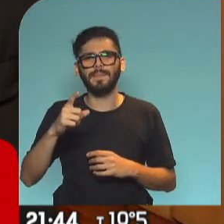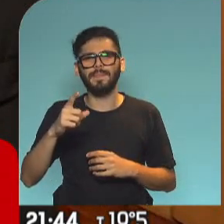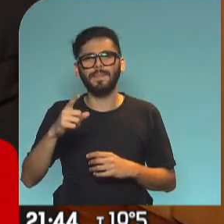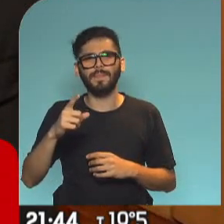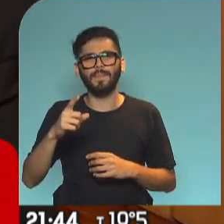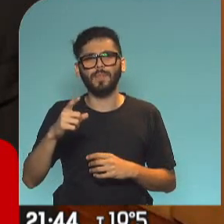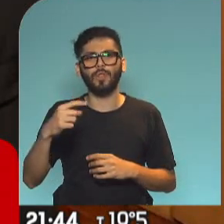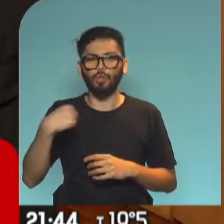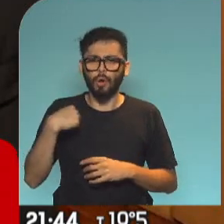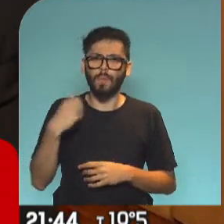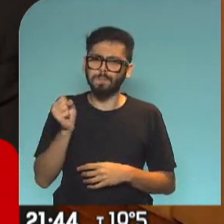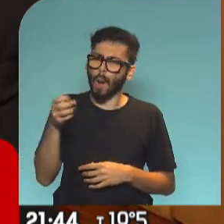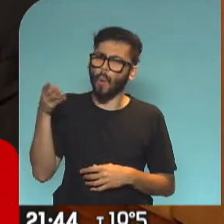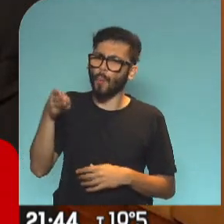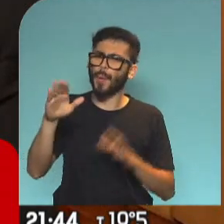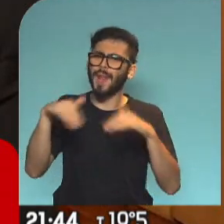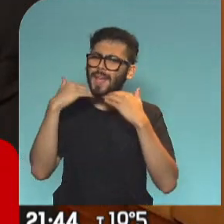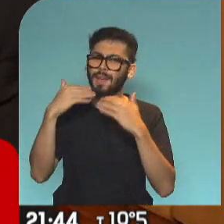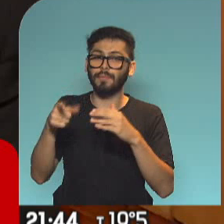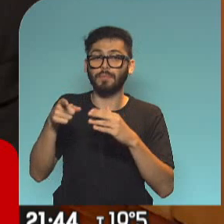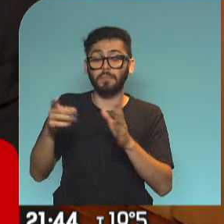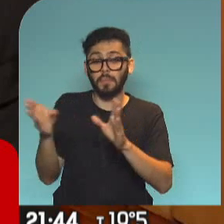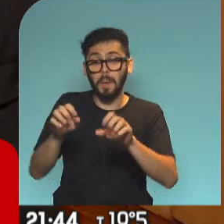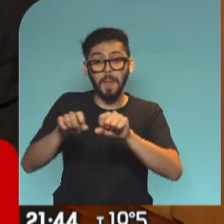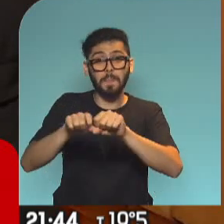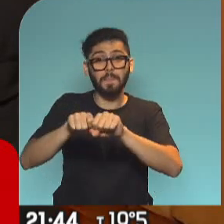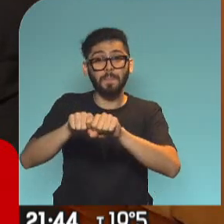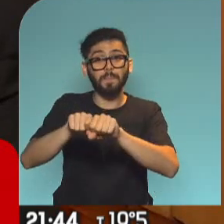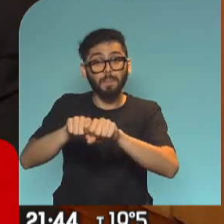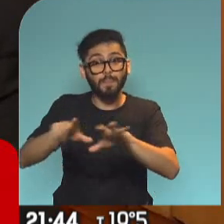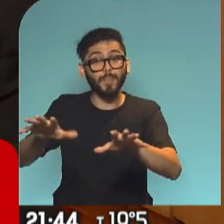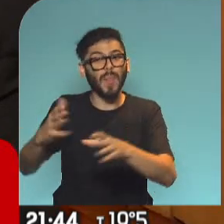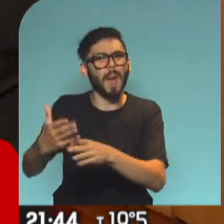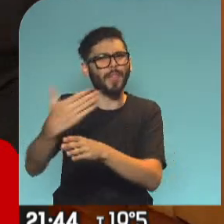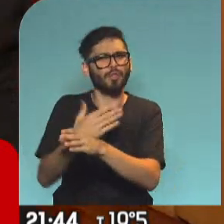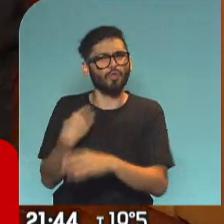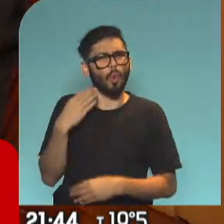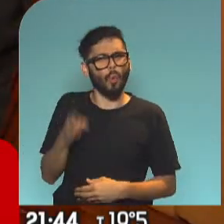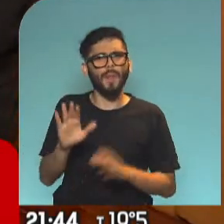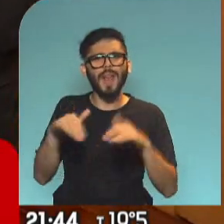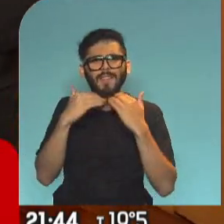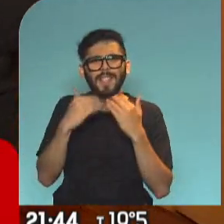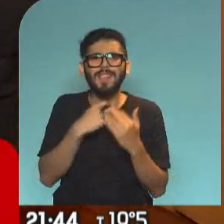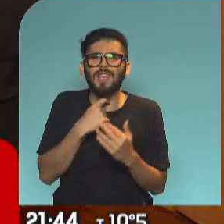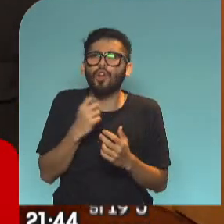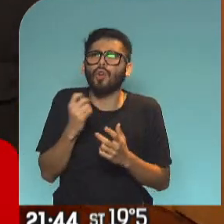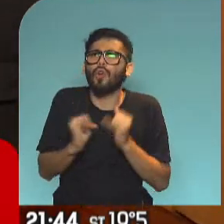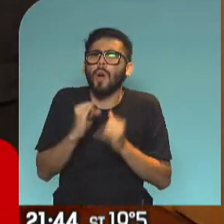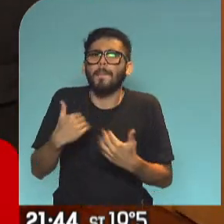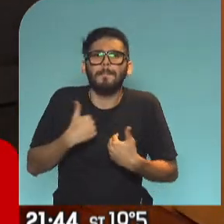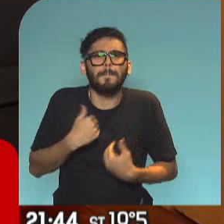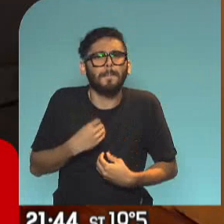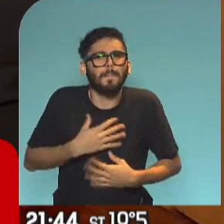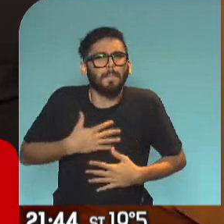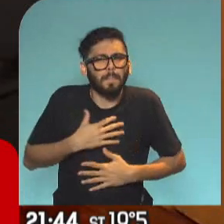Cuando vine a ver esta obra, antes del comienzo de la pandemia, quiero transmitirte mi sensación personal.